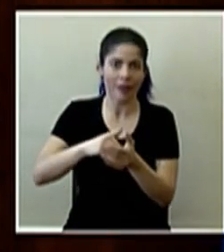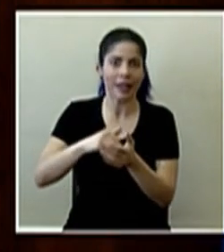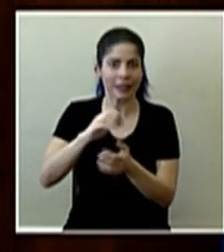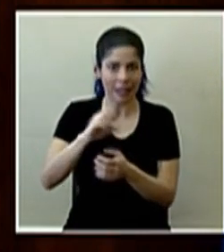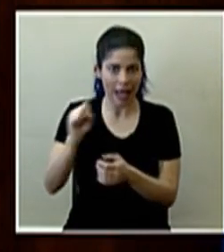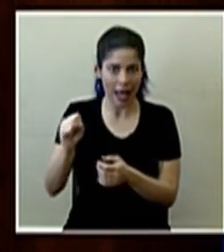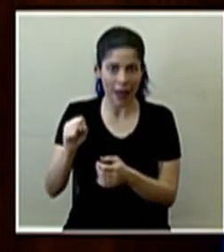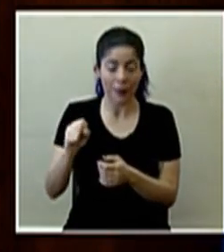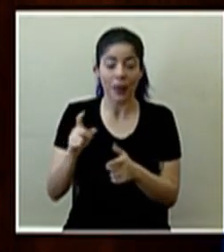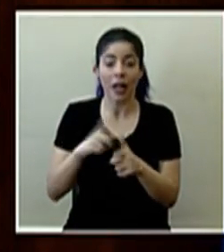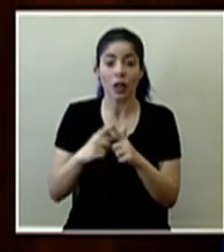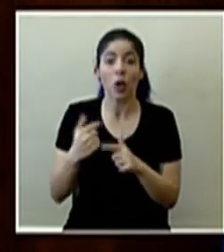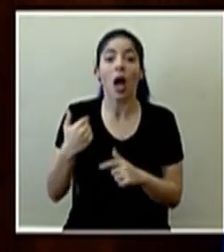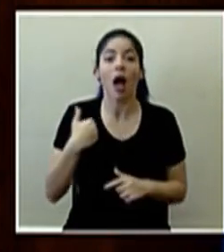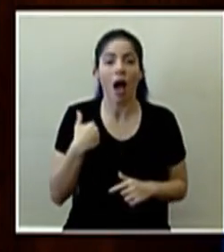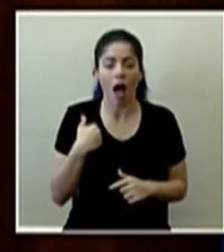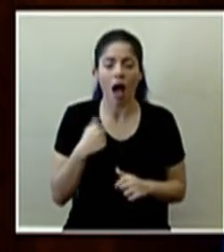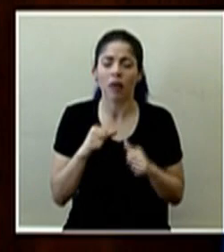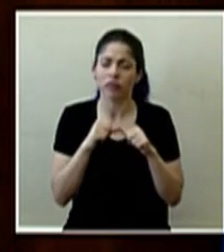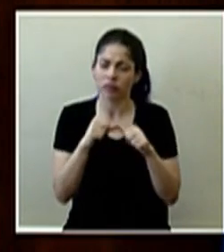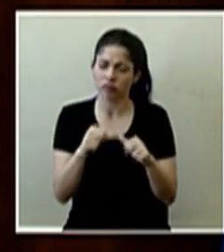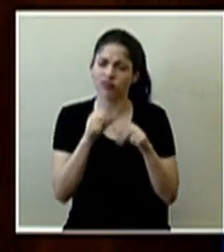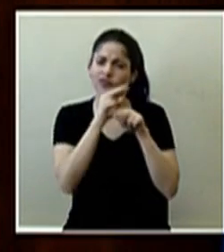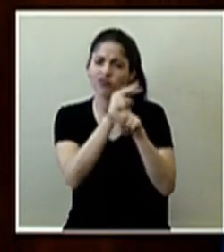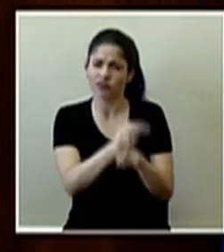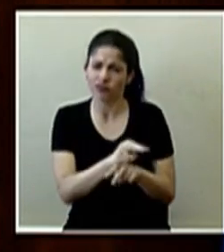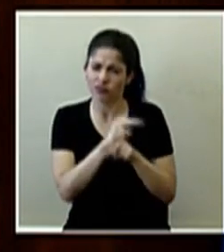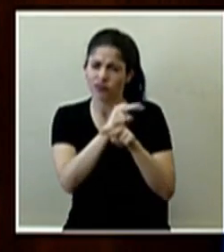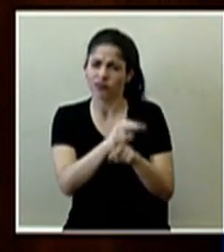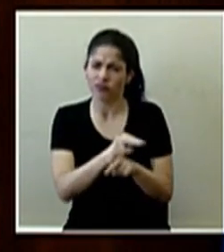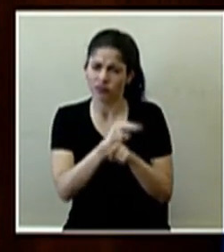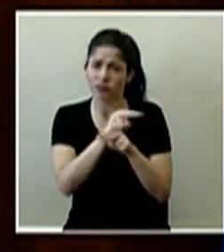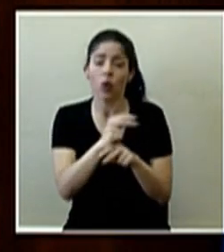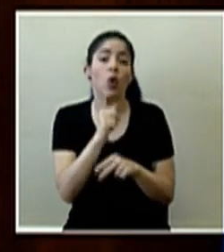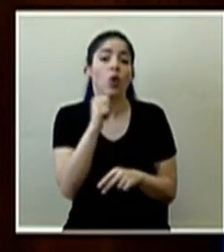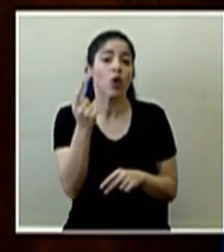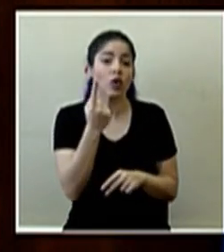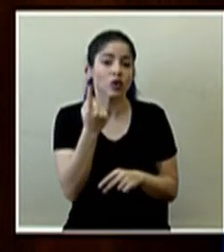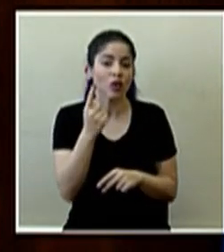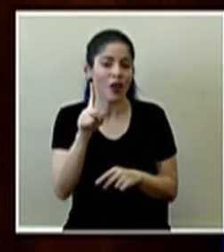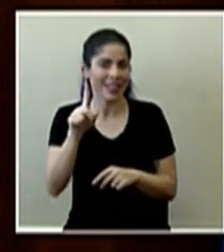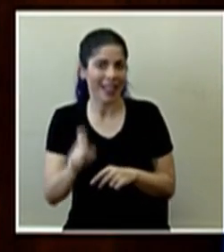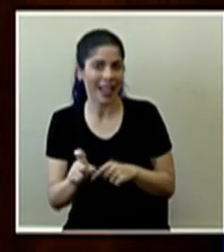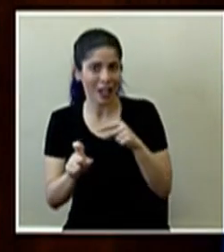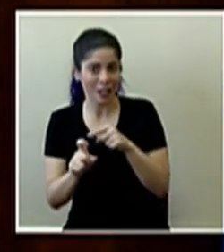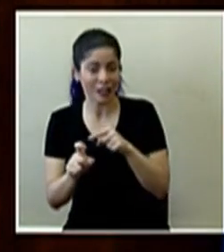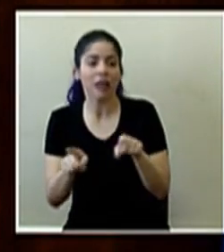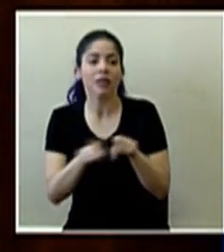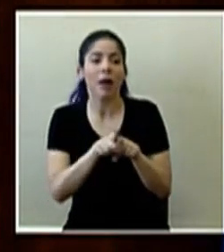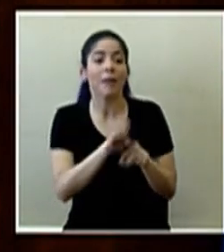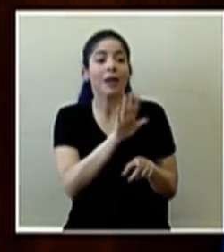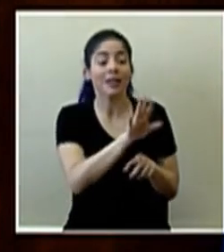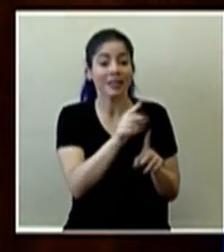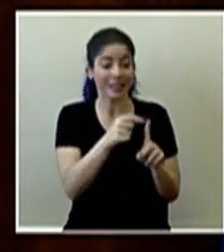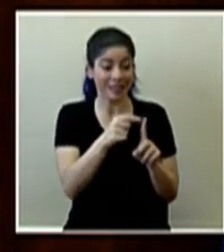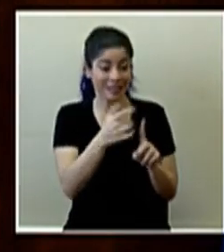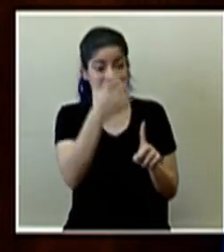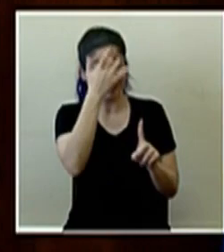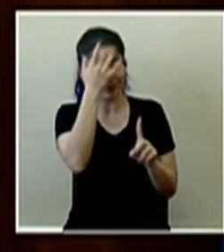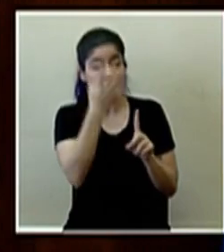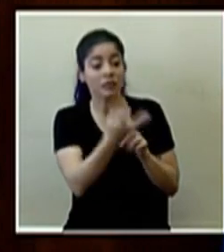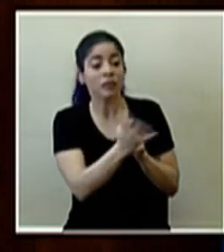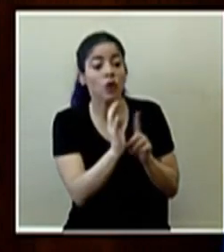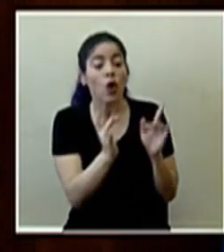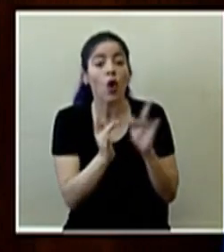Entonces hay un monitoreo constante, no solo del diagnóstico, sino de sus contactos, sus